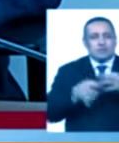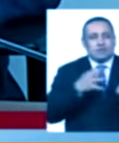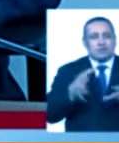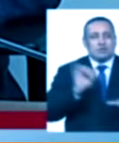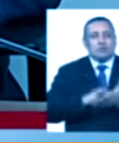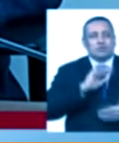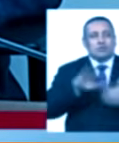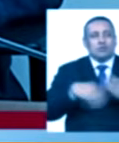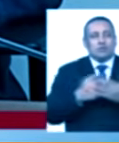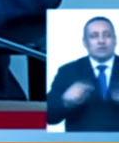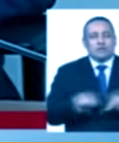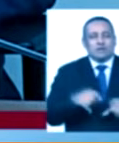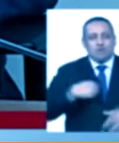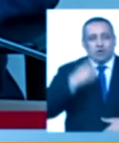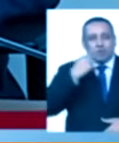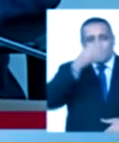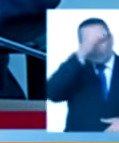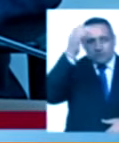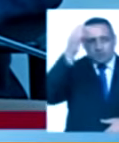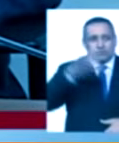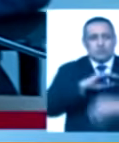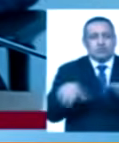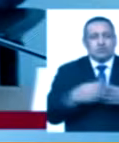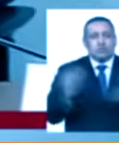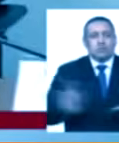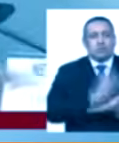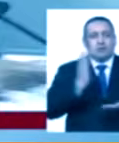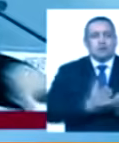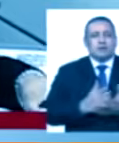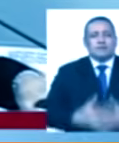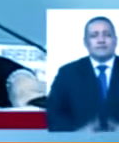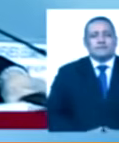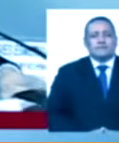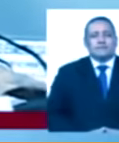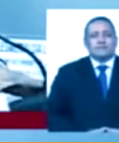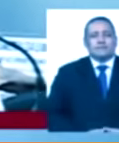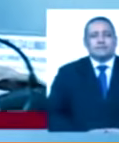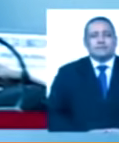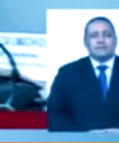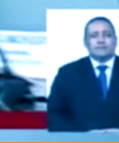que sería el señor Pedro Castillo detrás de todo este complot?